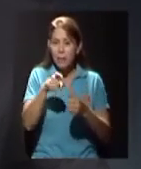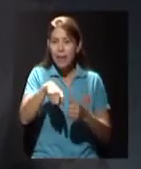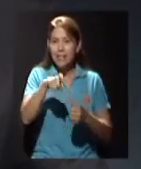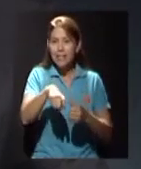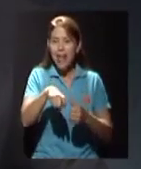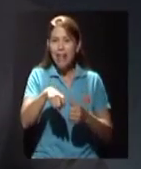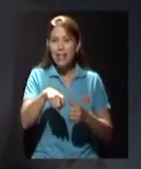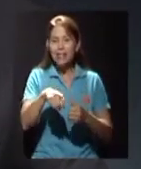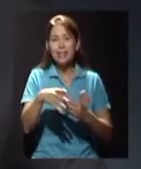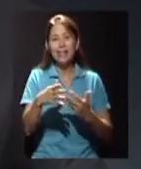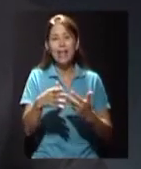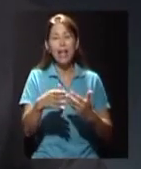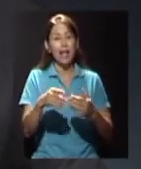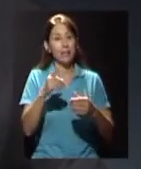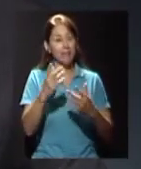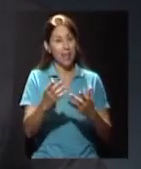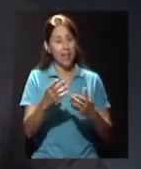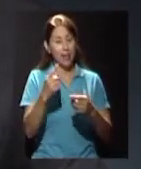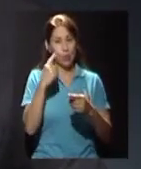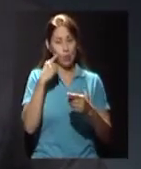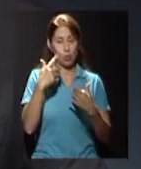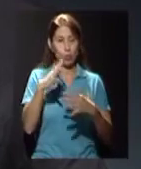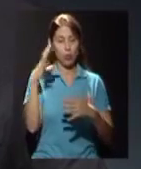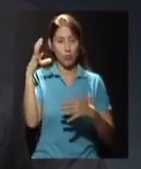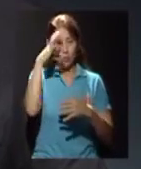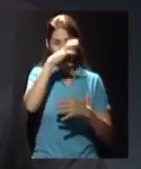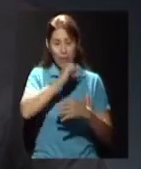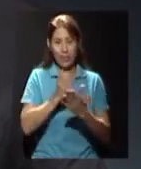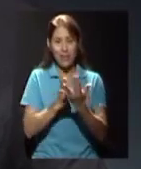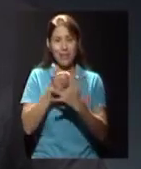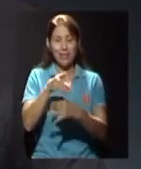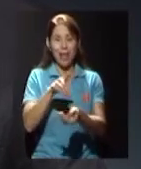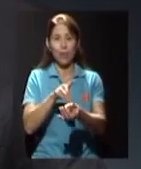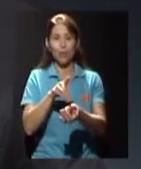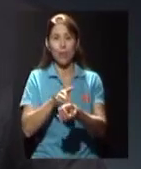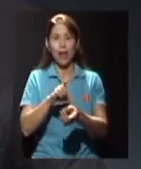la doctora esther lópez y la anterior ministra